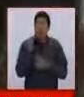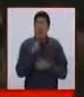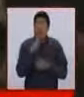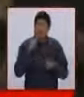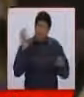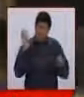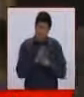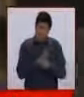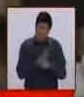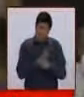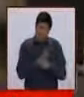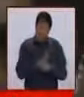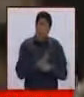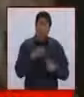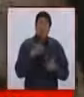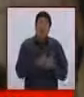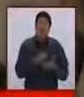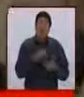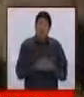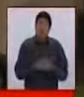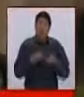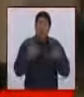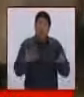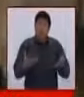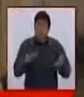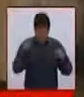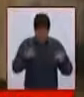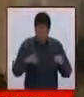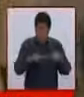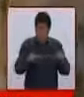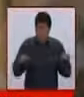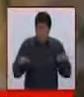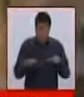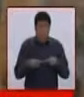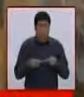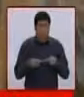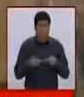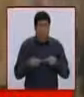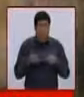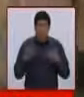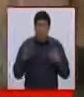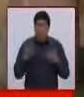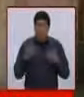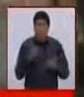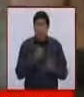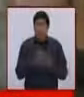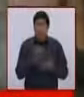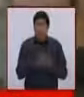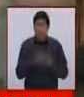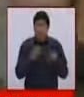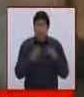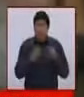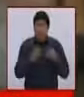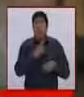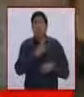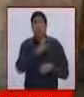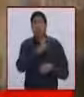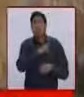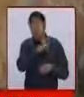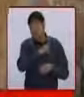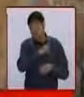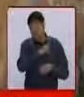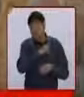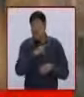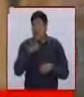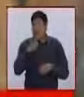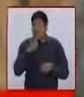comprometido a devolver el dinero hasta este lugar también ha llegado la unidad económico-financiero de la fuerza especial de lucha contra el crimen